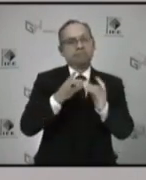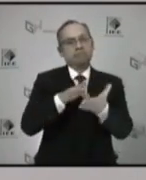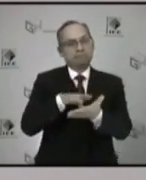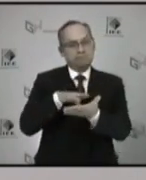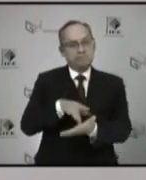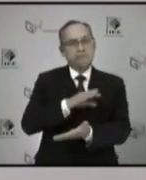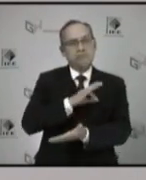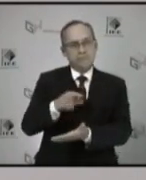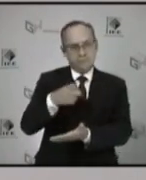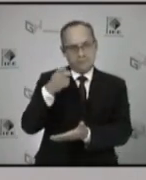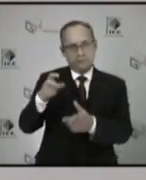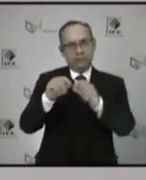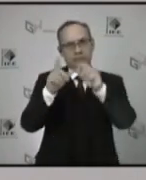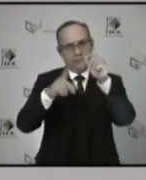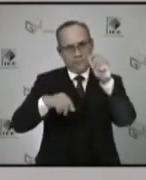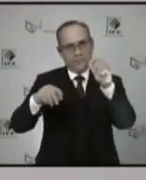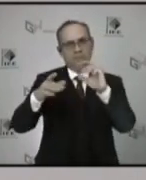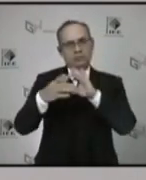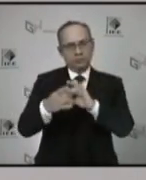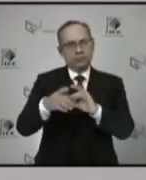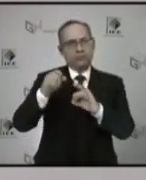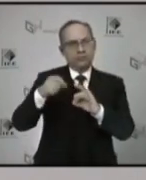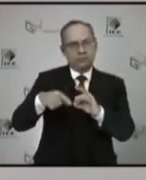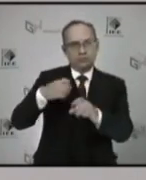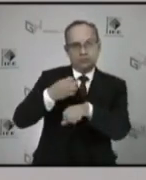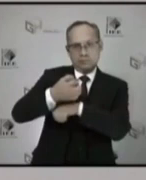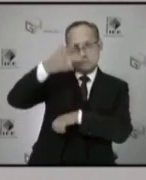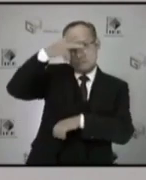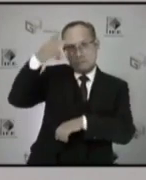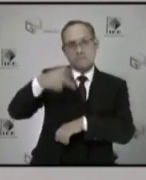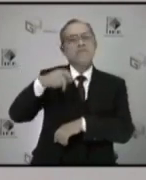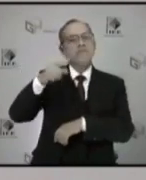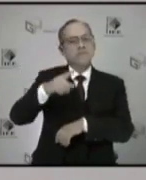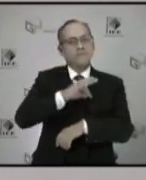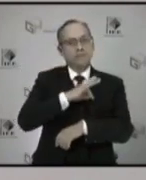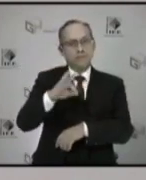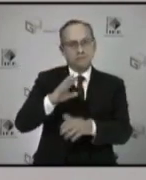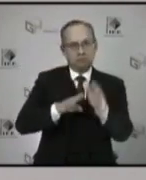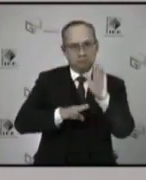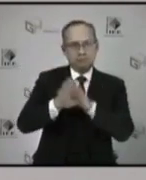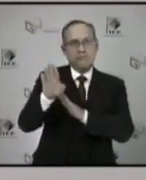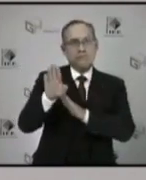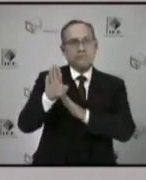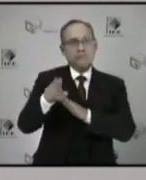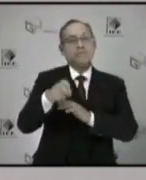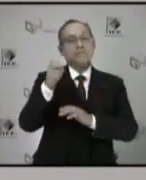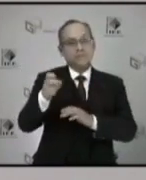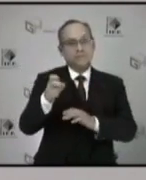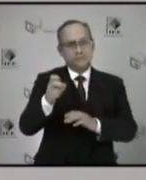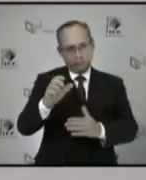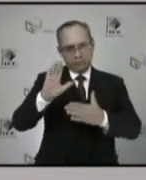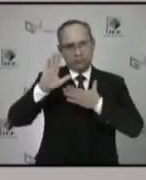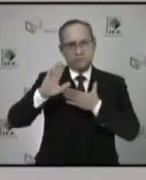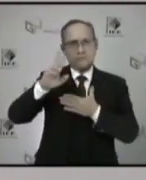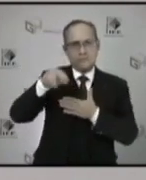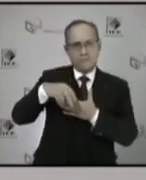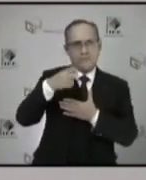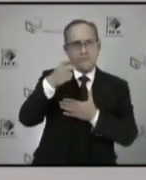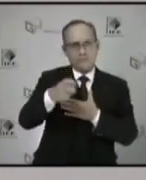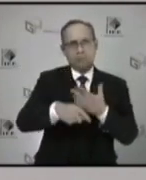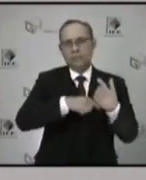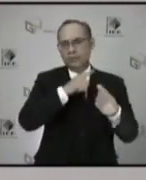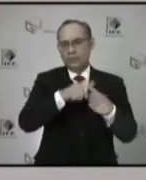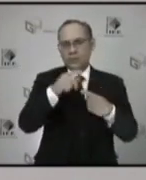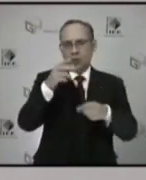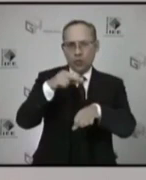compromiso, la atención, los médicos, las medicinas en los sectores que se requieran, con